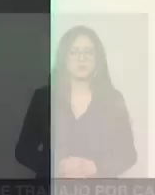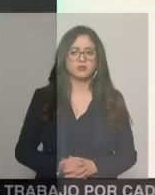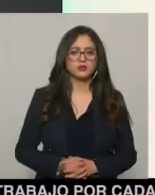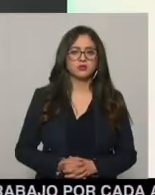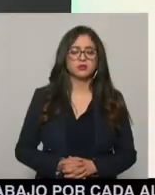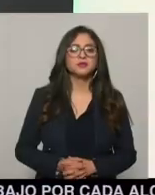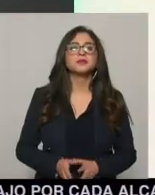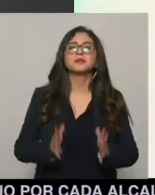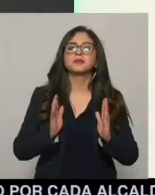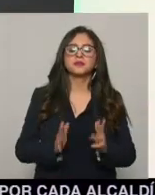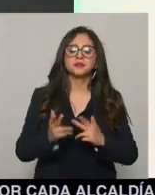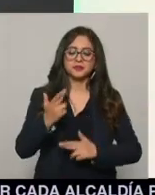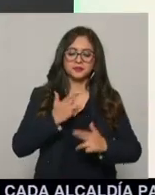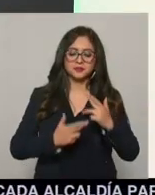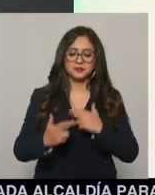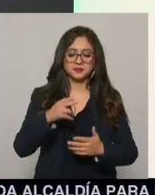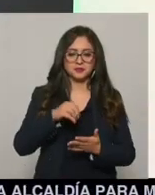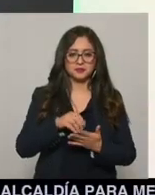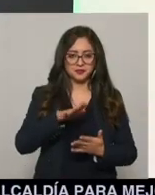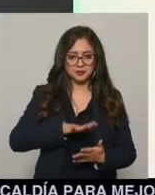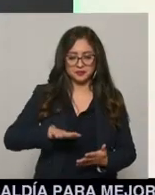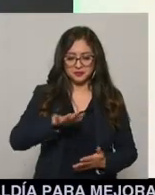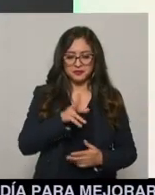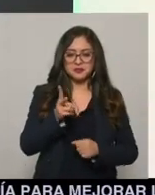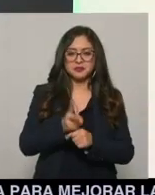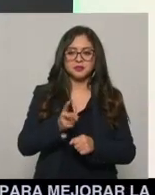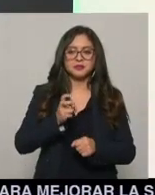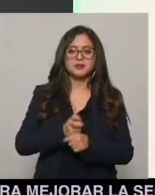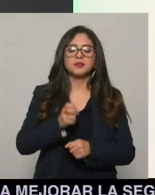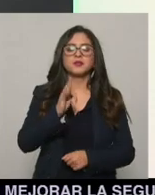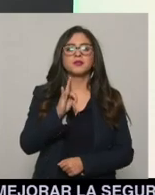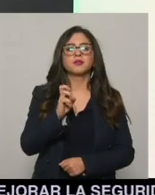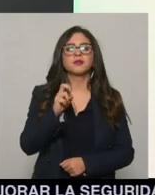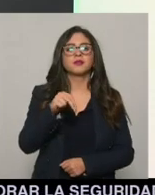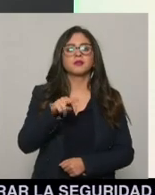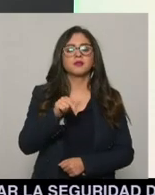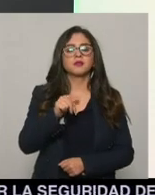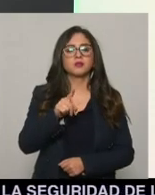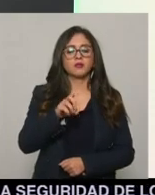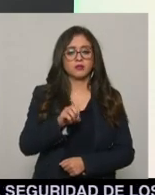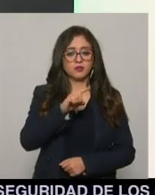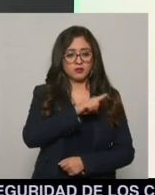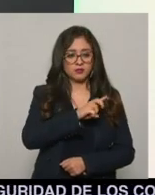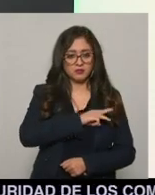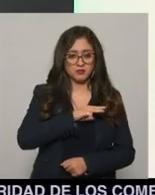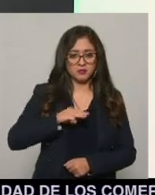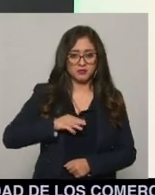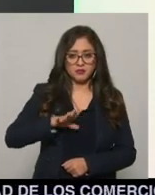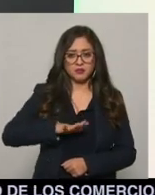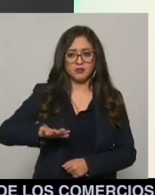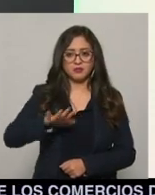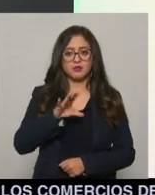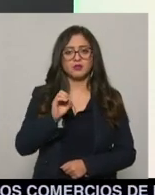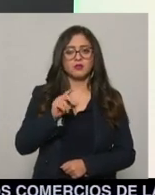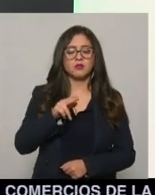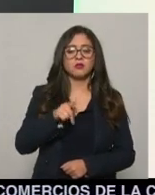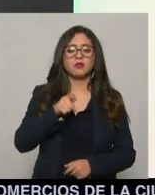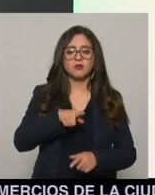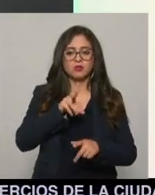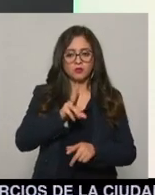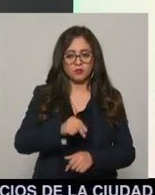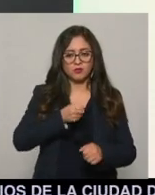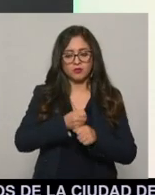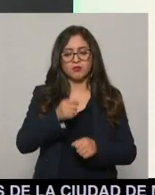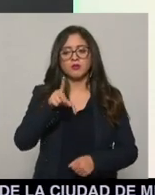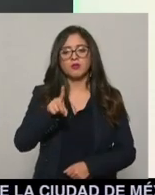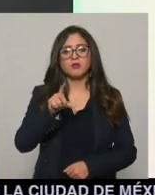Ya estamos de vuelta en Agenda y Contexto con invitados de lujo, Fernando Valadez, el doctor, él es miembro fundador del Colectivo contra la Tortura, y también con el maestro